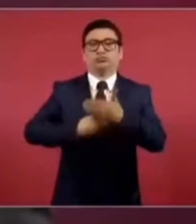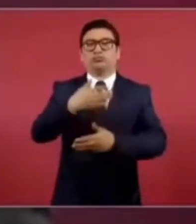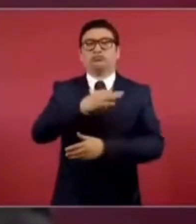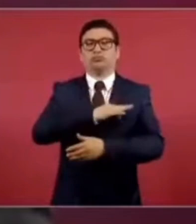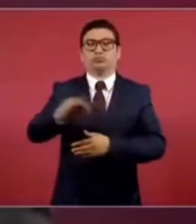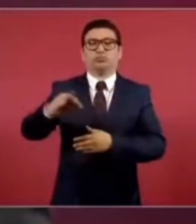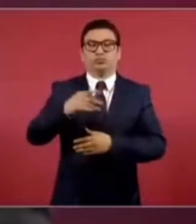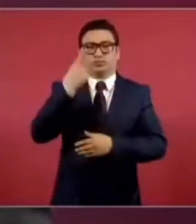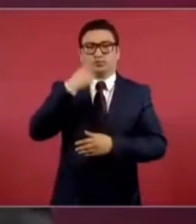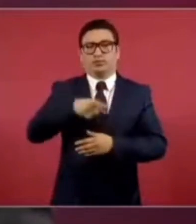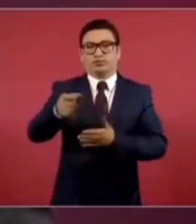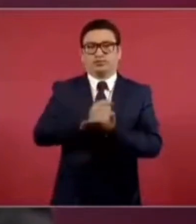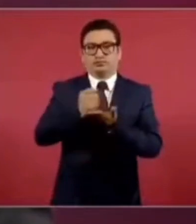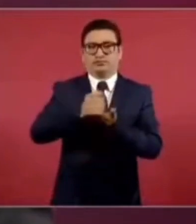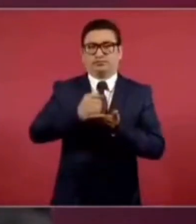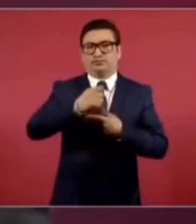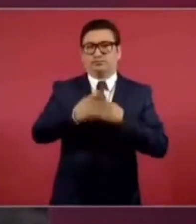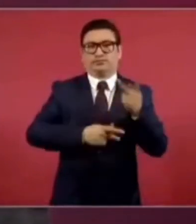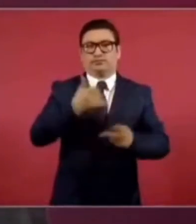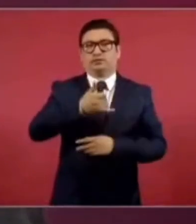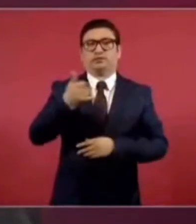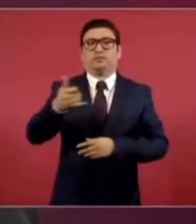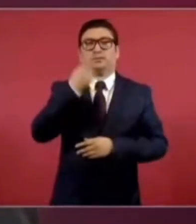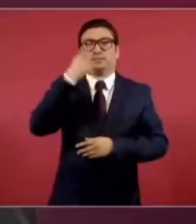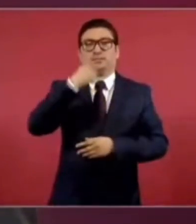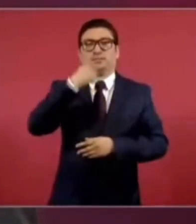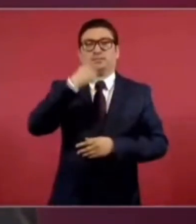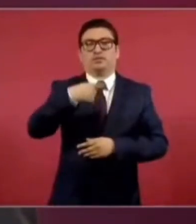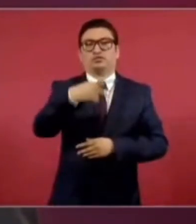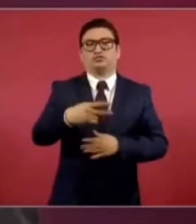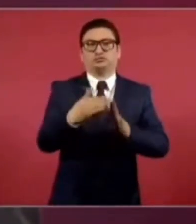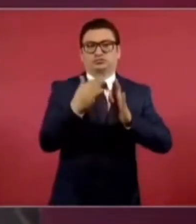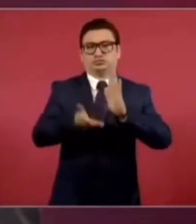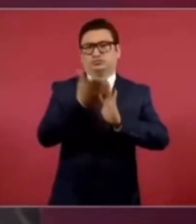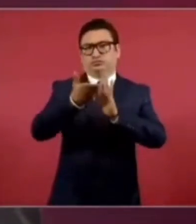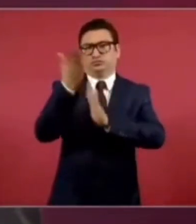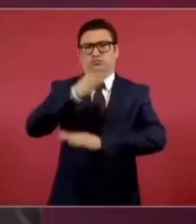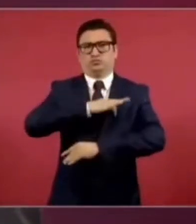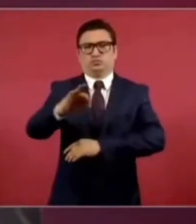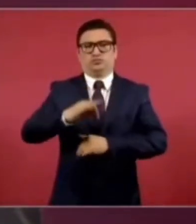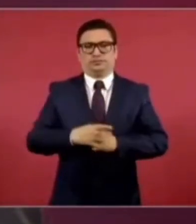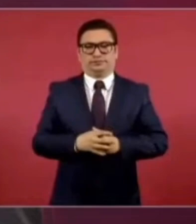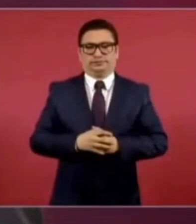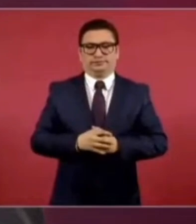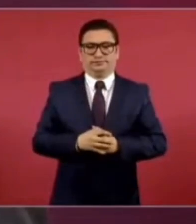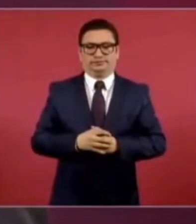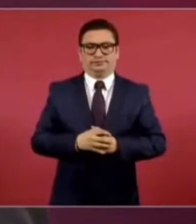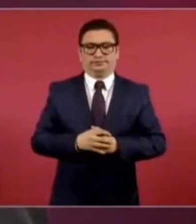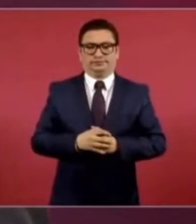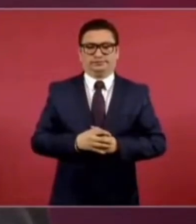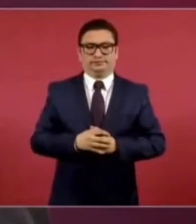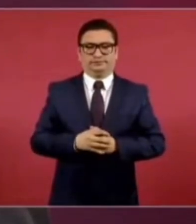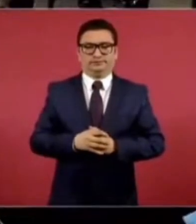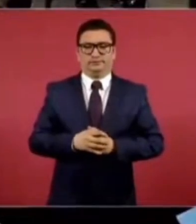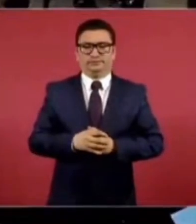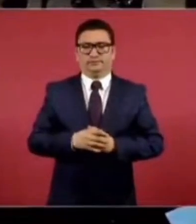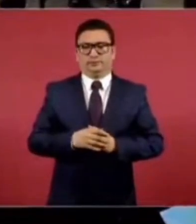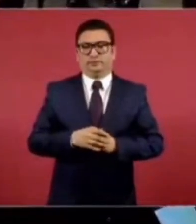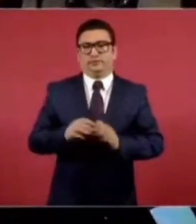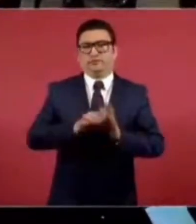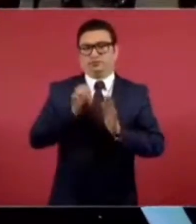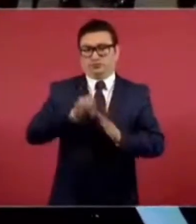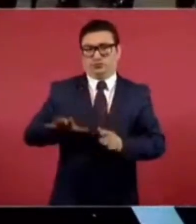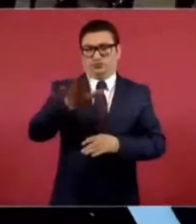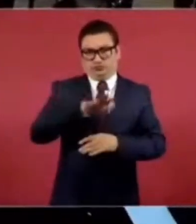que tengan sus créditos para construir sus viendas en el caso de